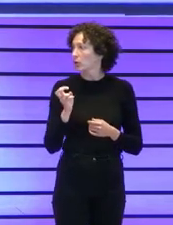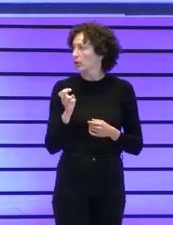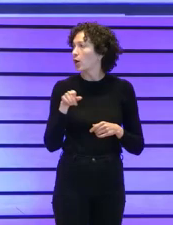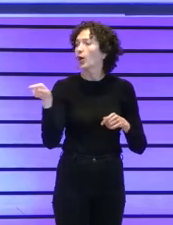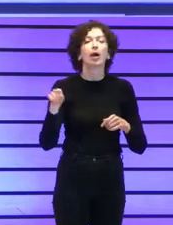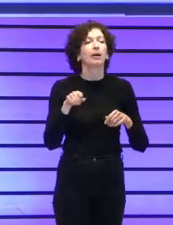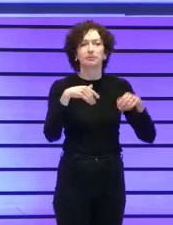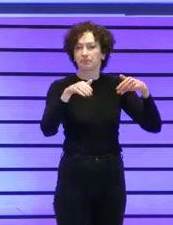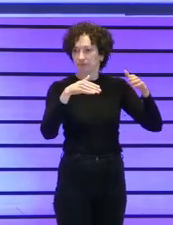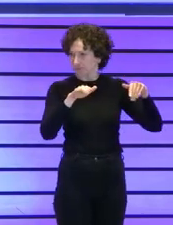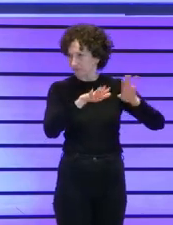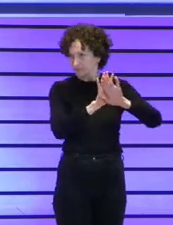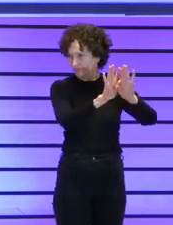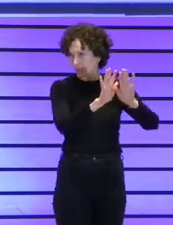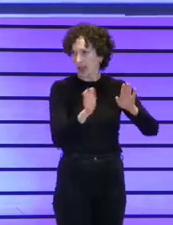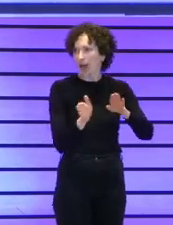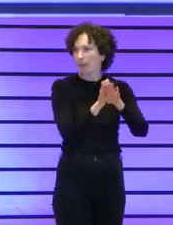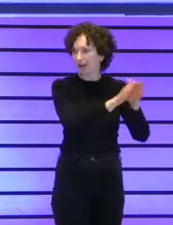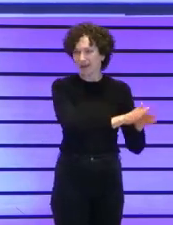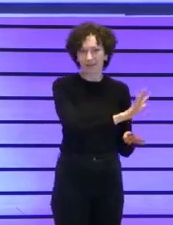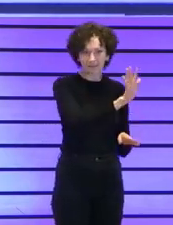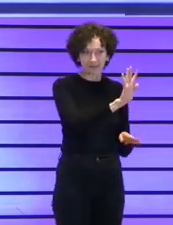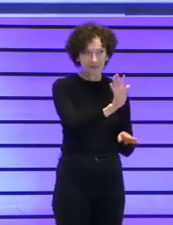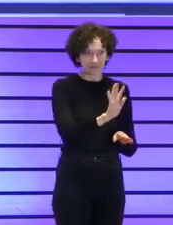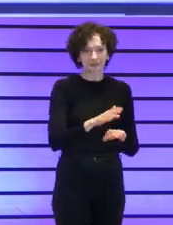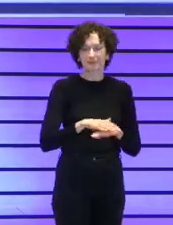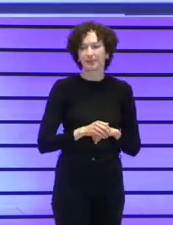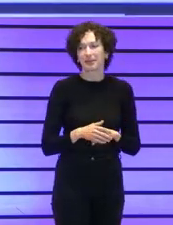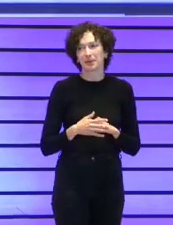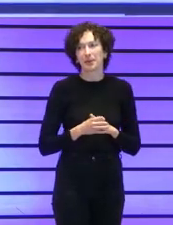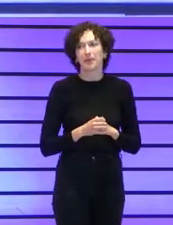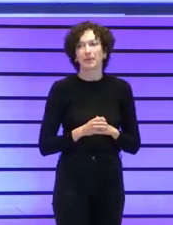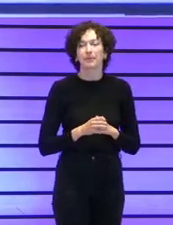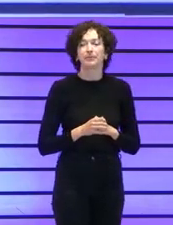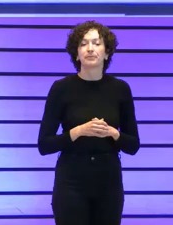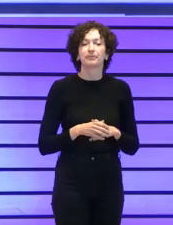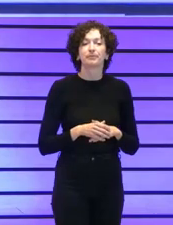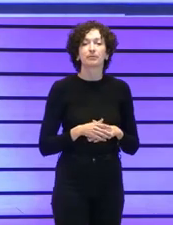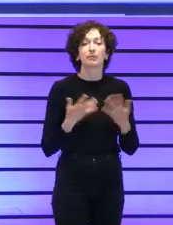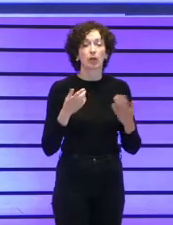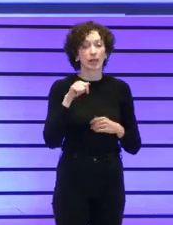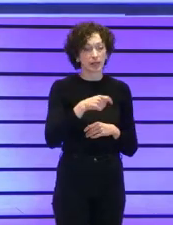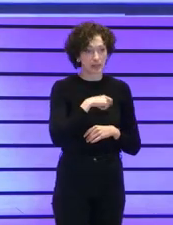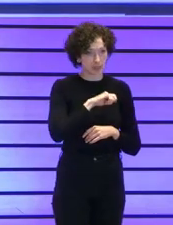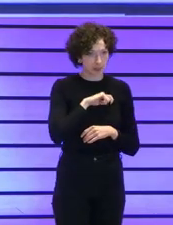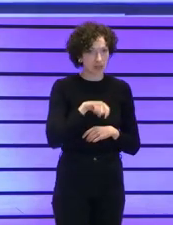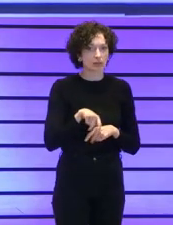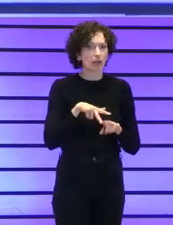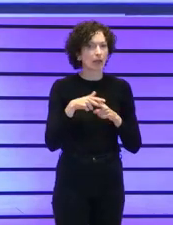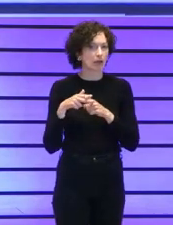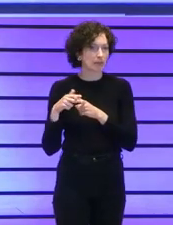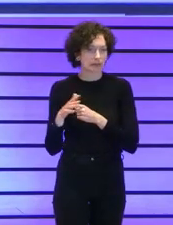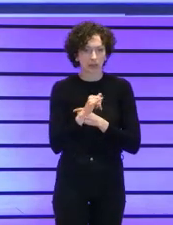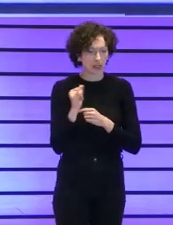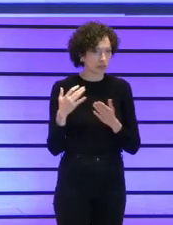nosotros. Tú sigue, Marta. No pasa nada. Hay mecanismos en España, todos los conocéis, ¿no?